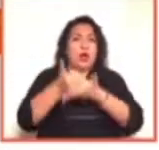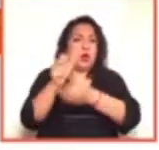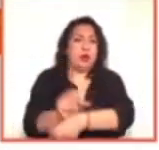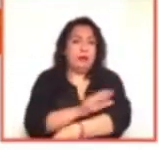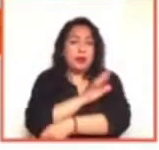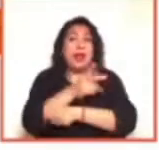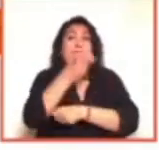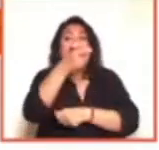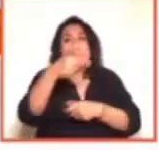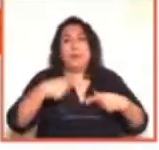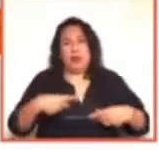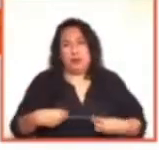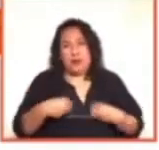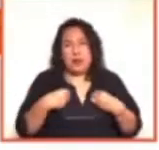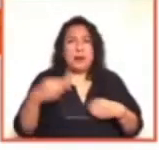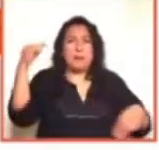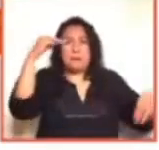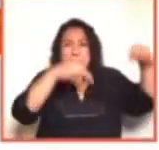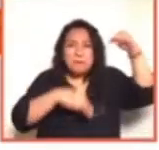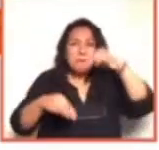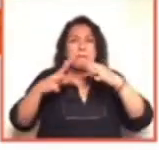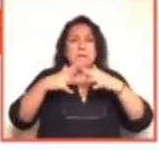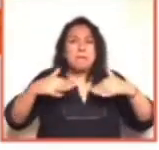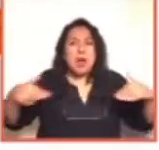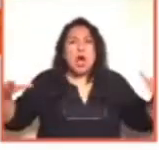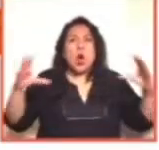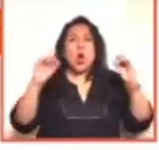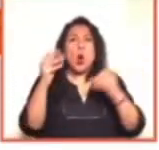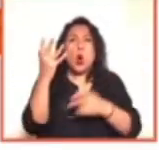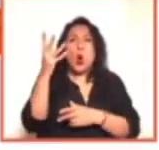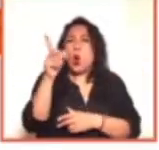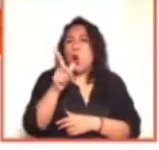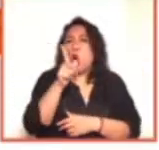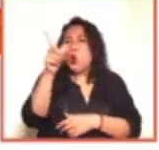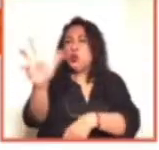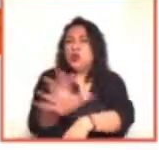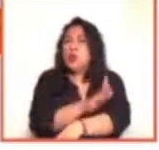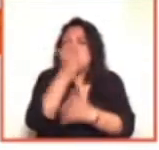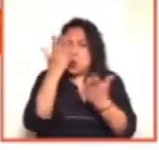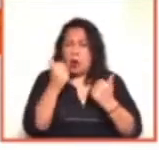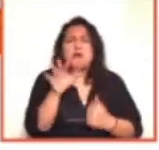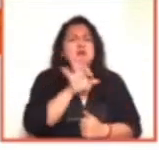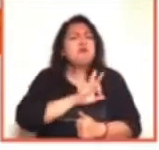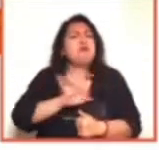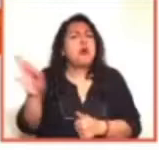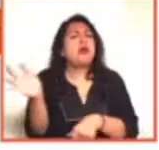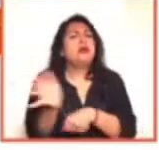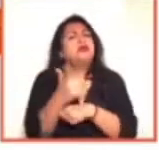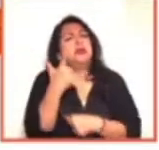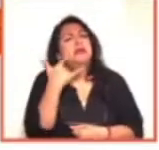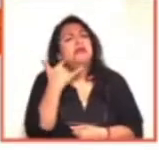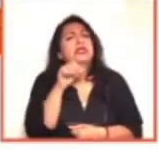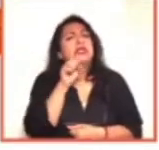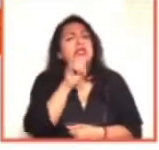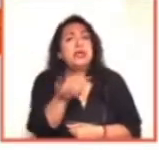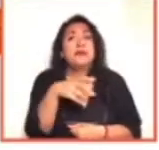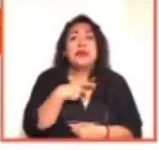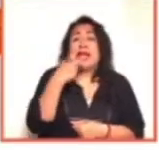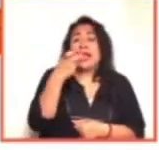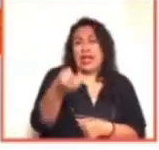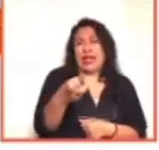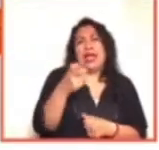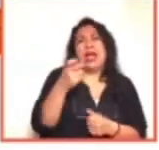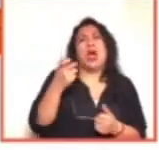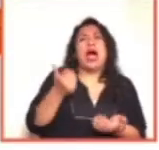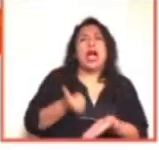sierras, playas o donde no cuentan con luz eléctrica tengan la posibilidad de ver cine. Es más bien una plataforma social que se